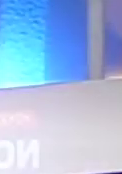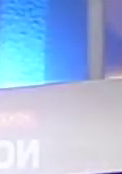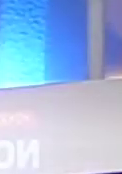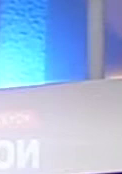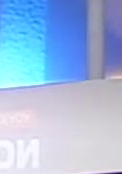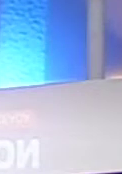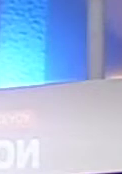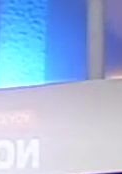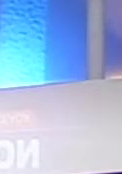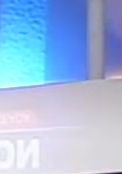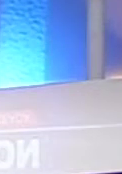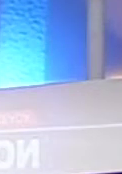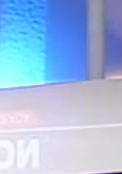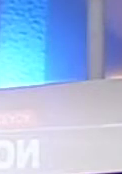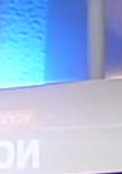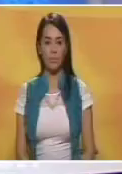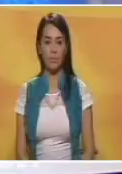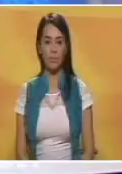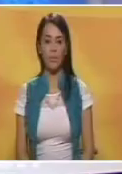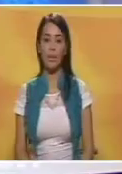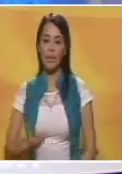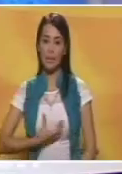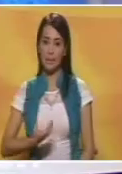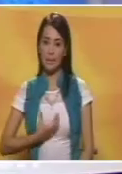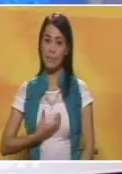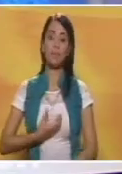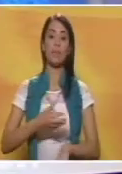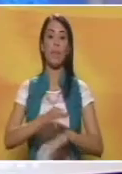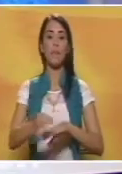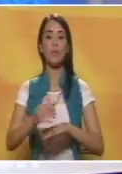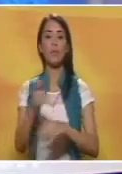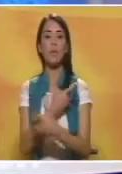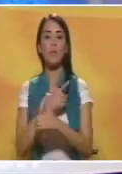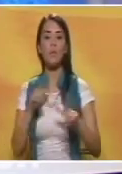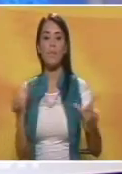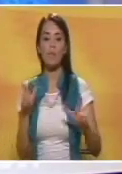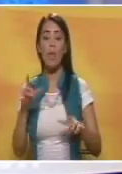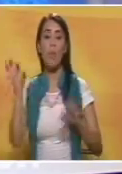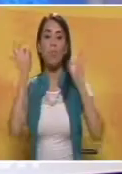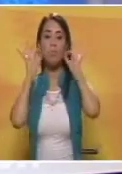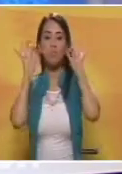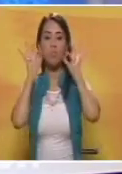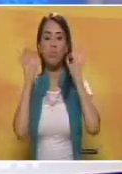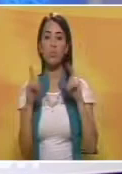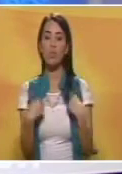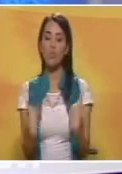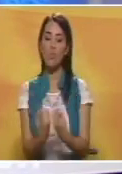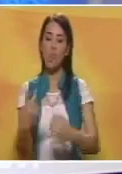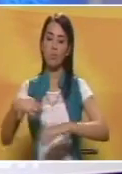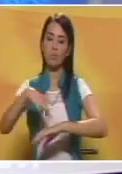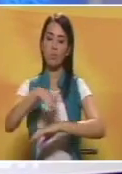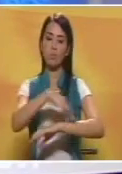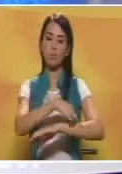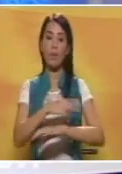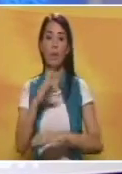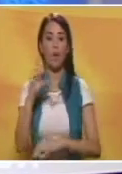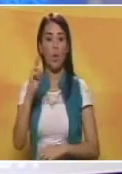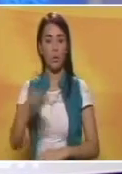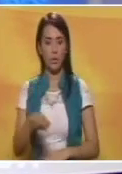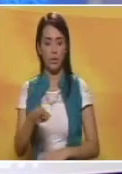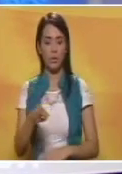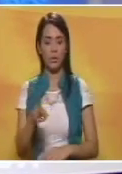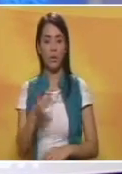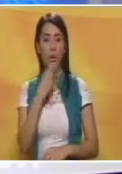continuamos en la alcaldesa del municipio libertador erika faría realizó un recorrido por las inmediaciones del mercado mayor de coche el cual fue